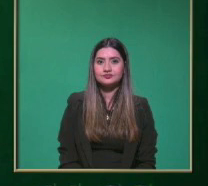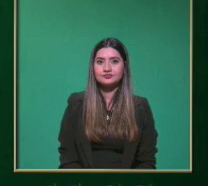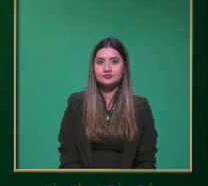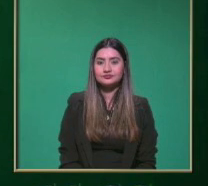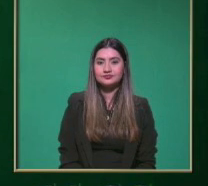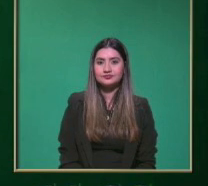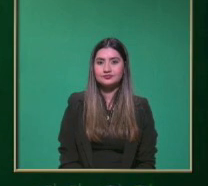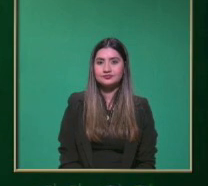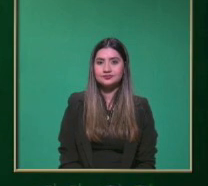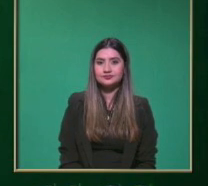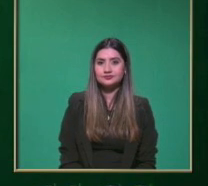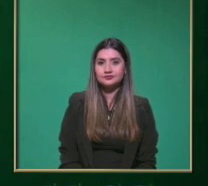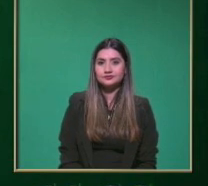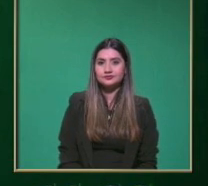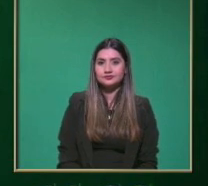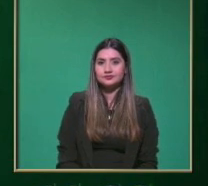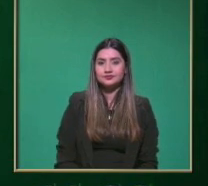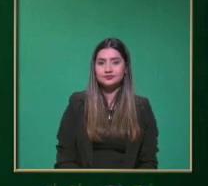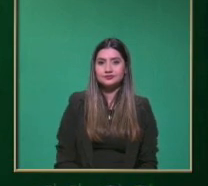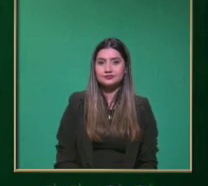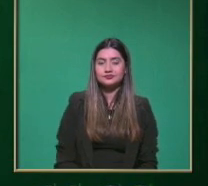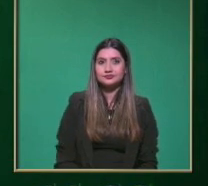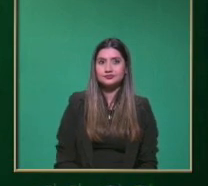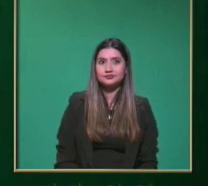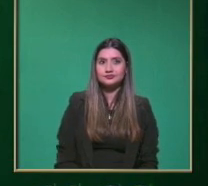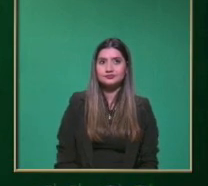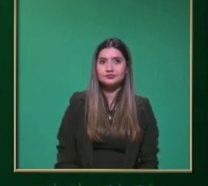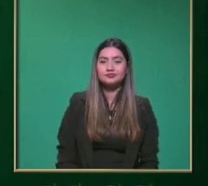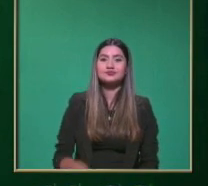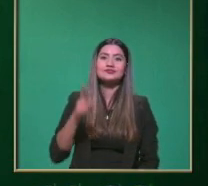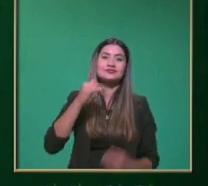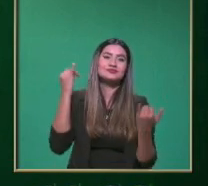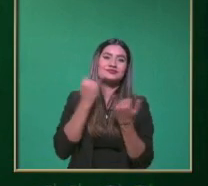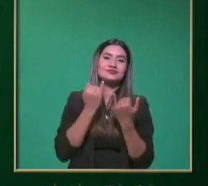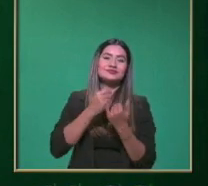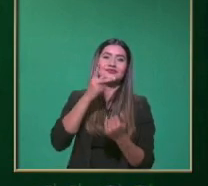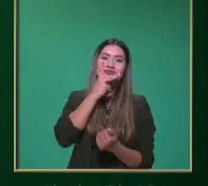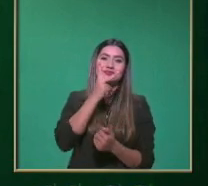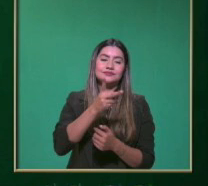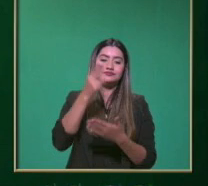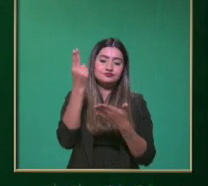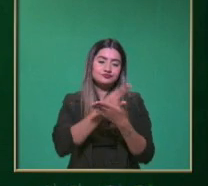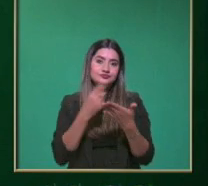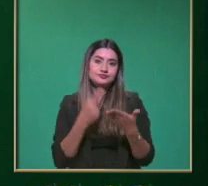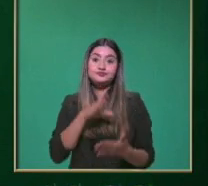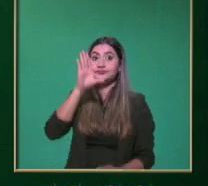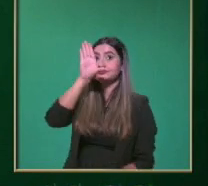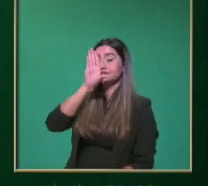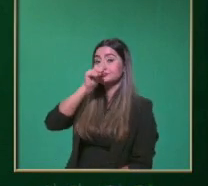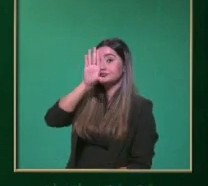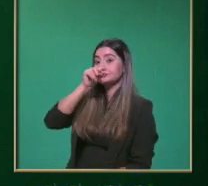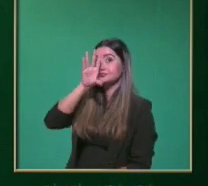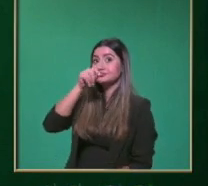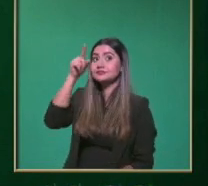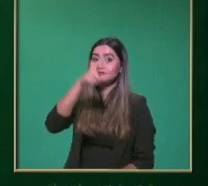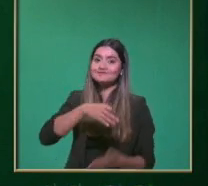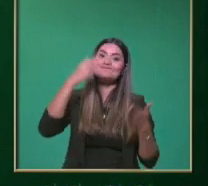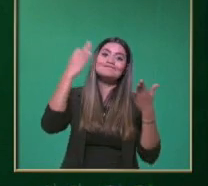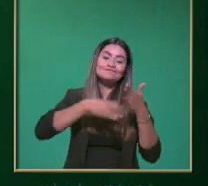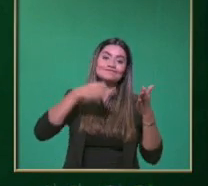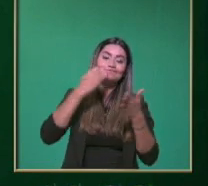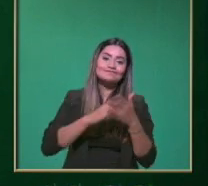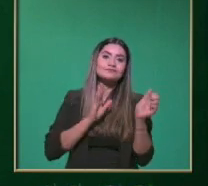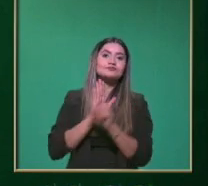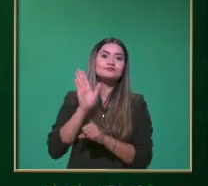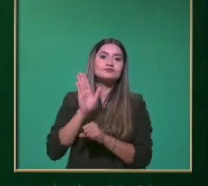minúscula. Maestra, y ahí viene la palabra y el dibujo del pato, pero le falta una letra. ¿Qué letra